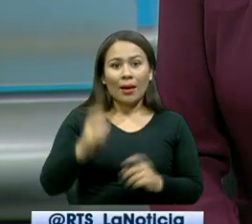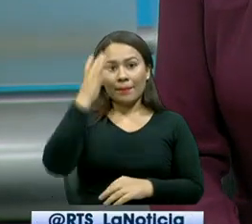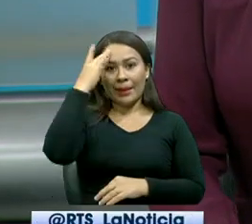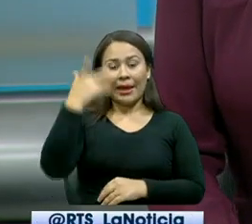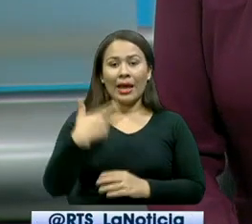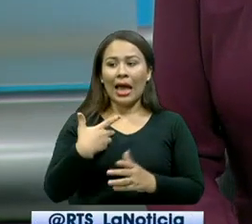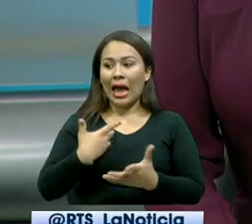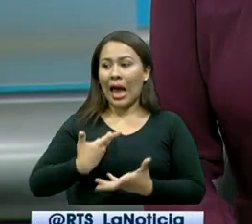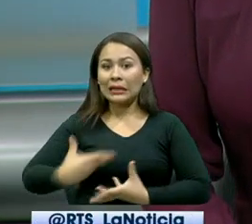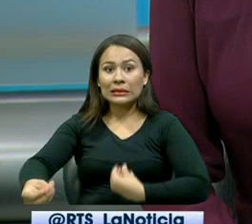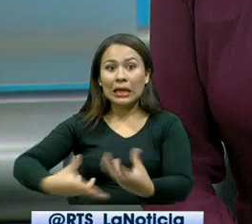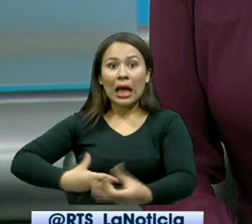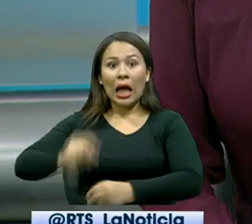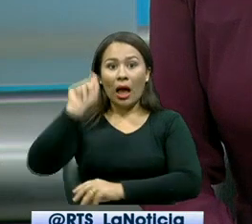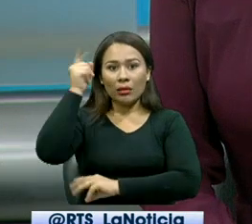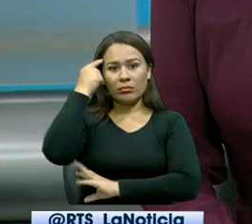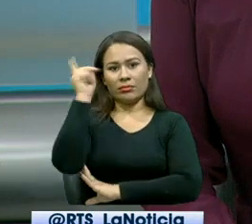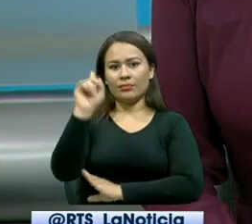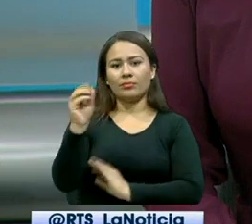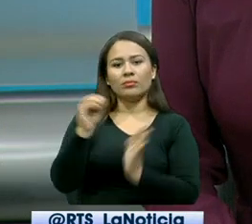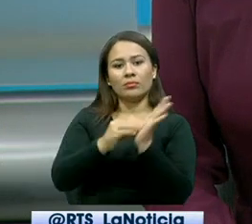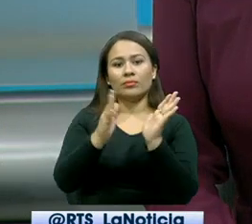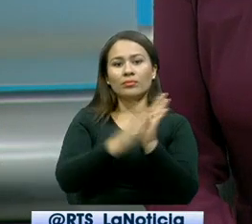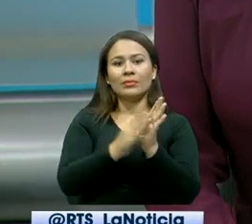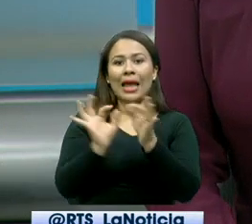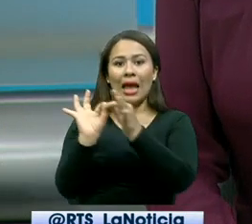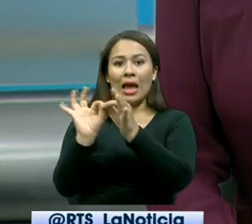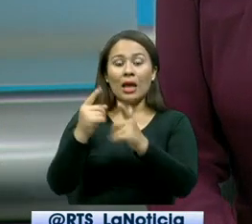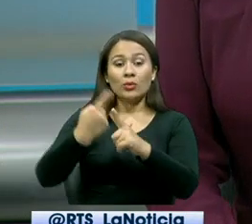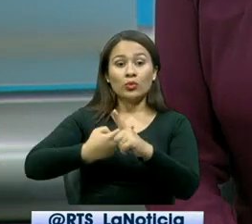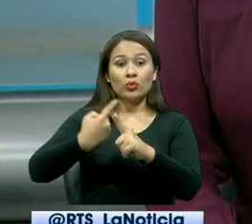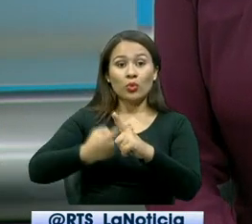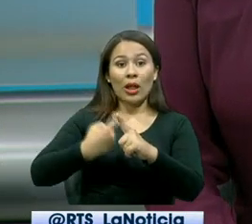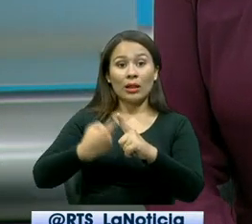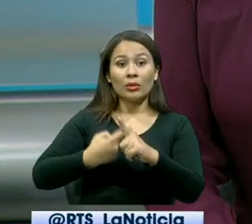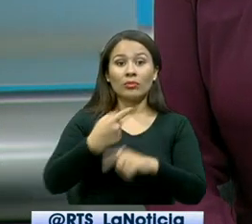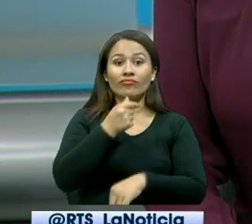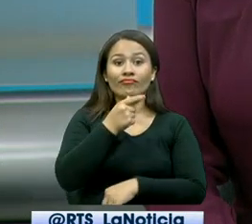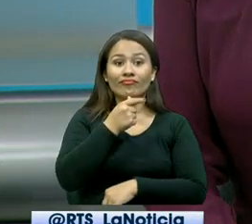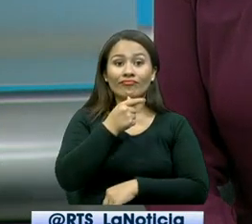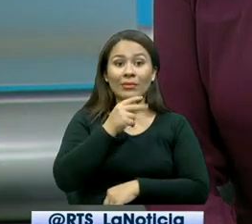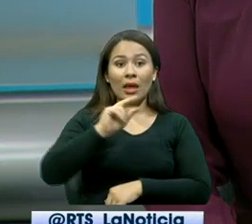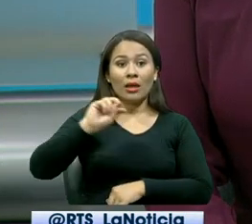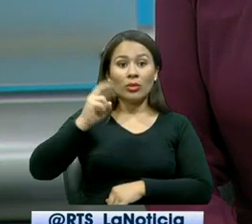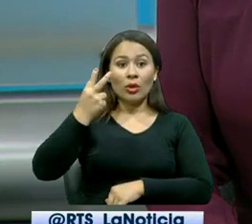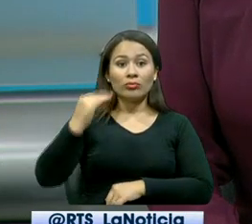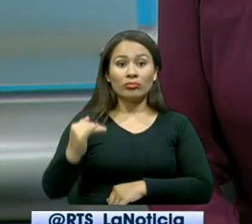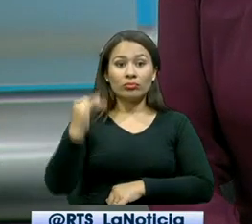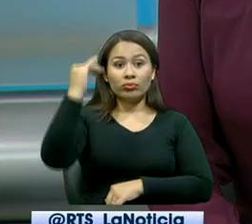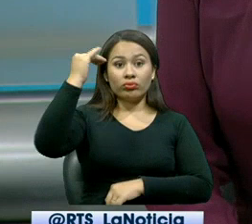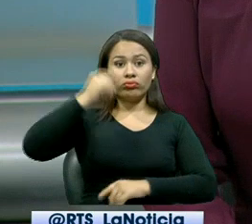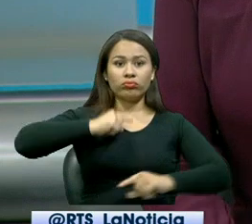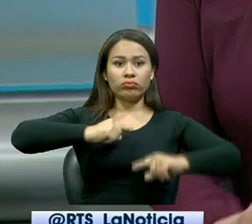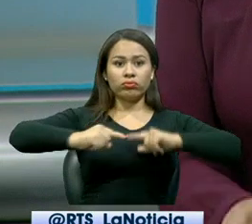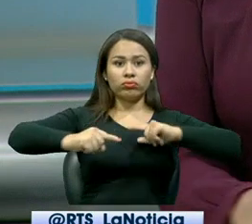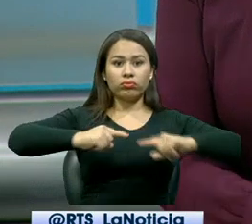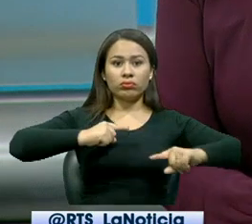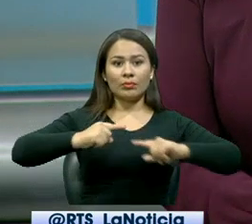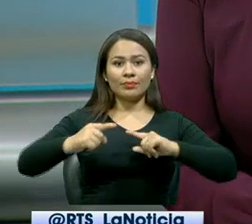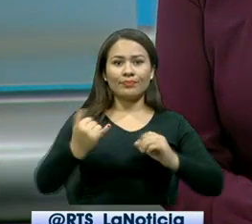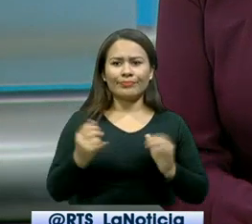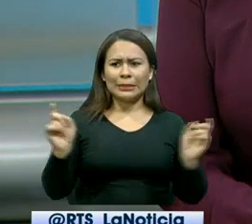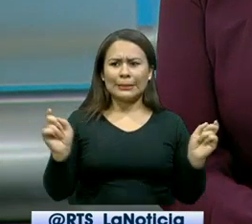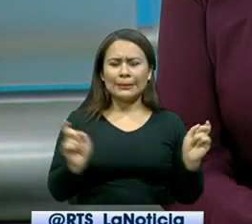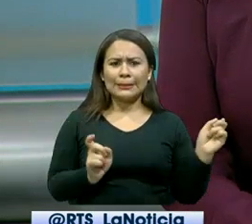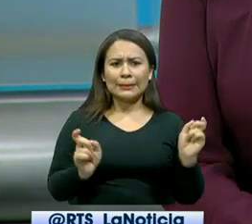público. Entre las medidas consta que las remuneraciones mensuales que superen el grado 2 del nivel jerárquico se